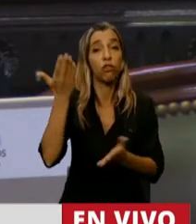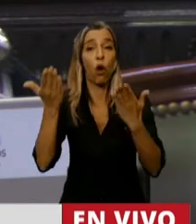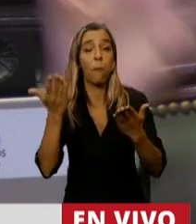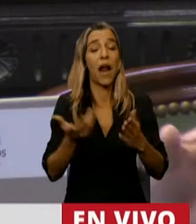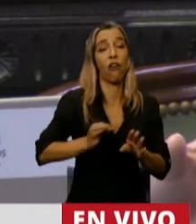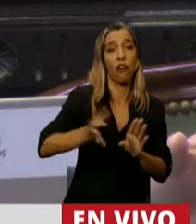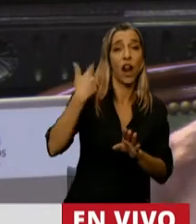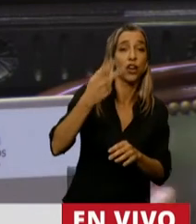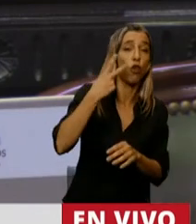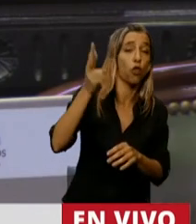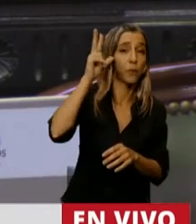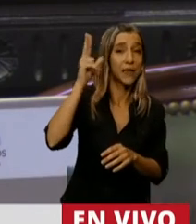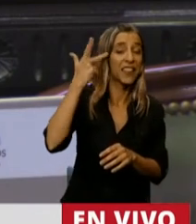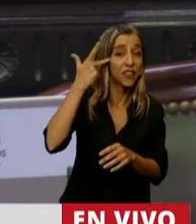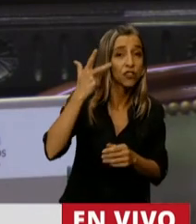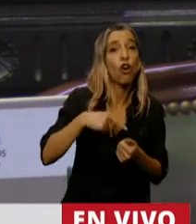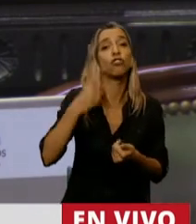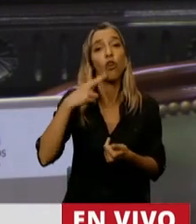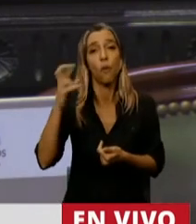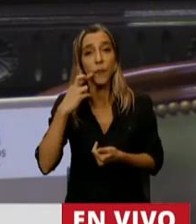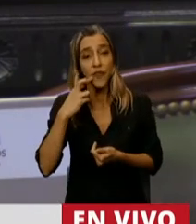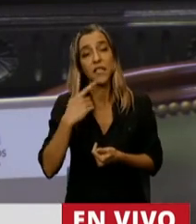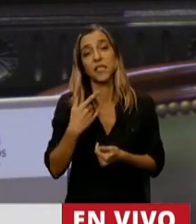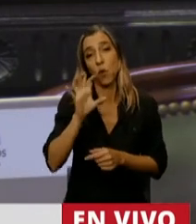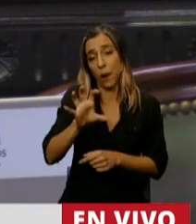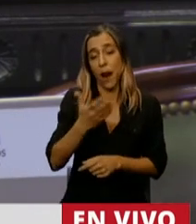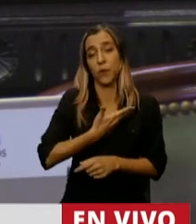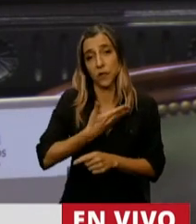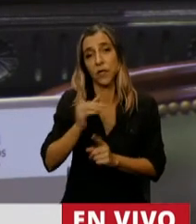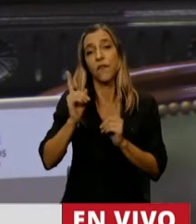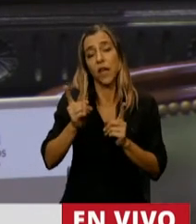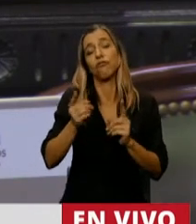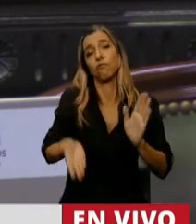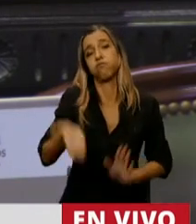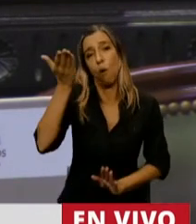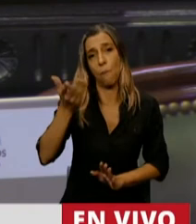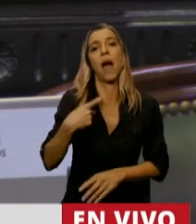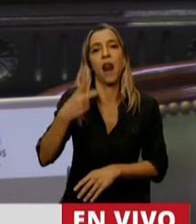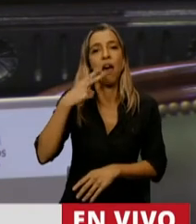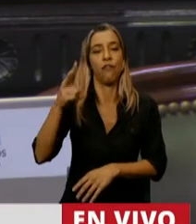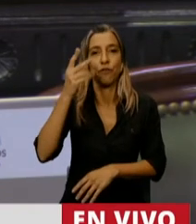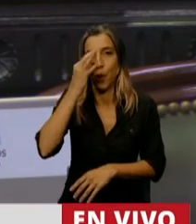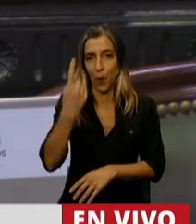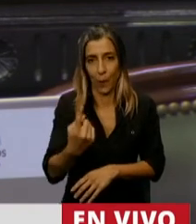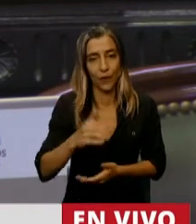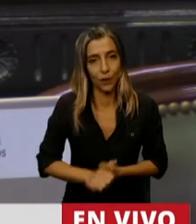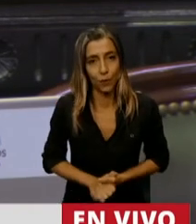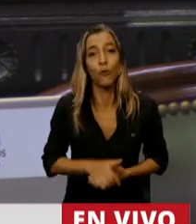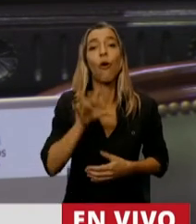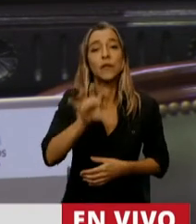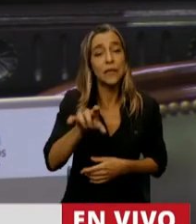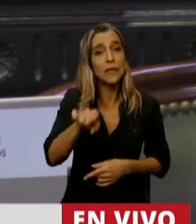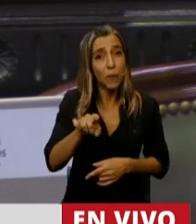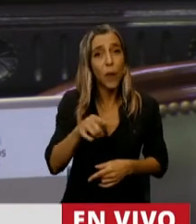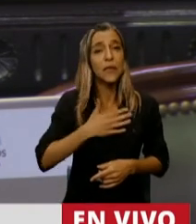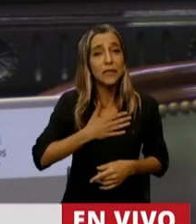Santa Fe, del 2019 para Santa Fe y lo que es para el presupuesto 2021. Un presupuesto que para mi provincia de Santa Fe es un